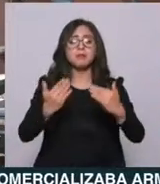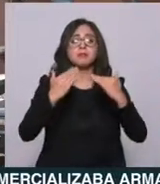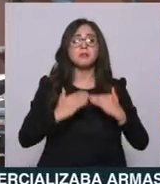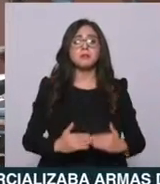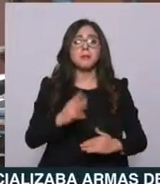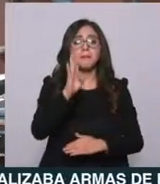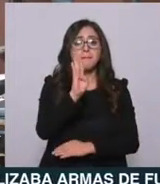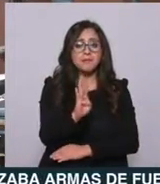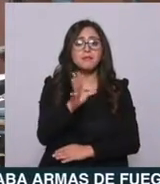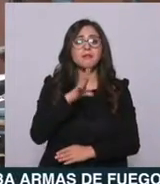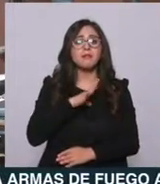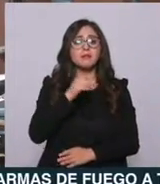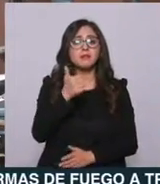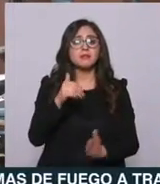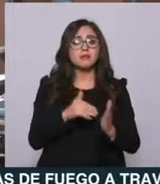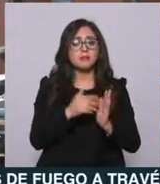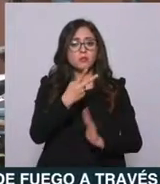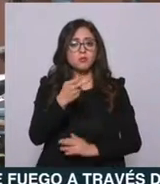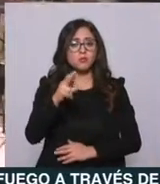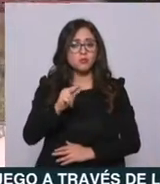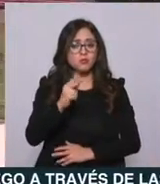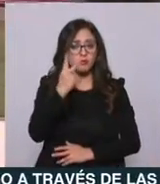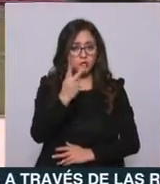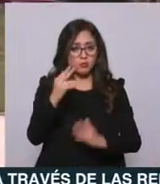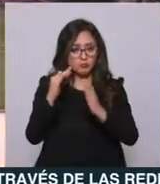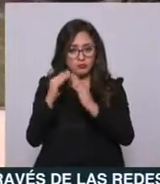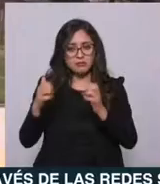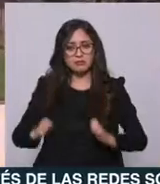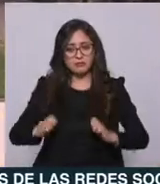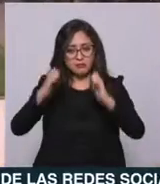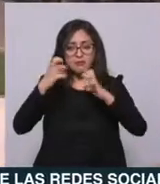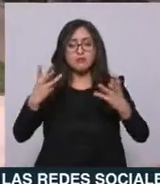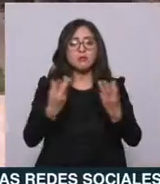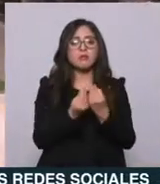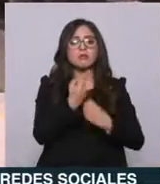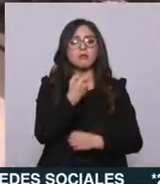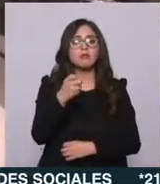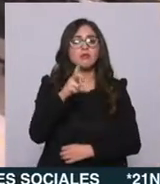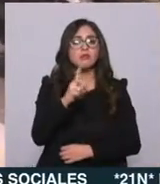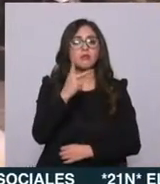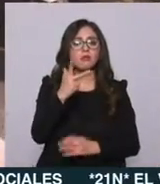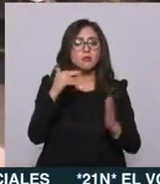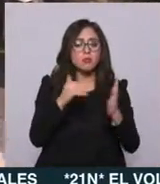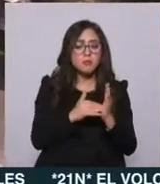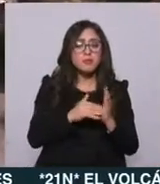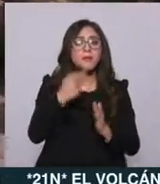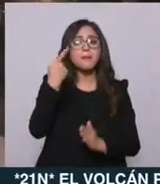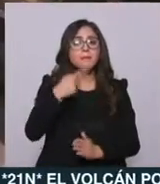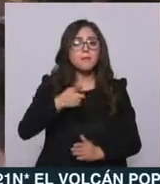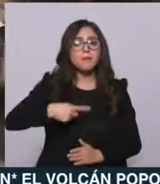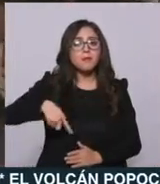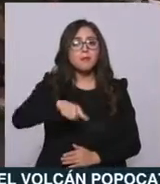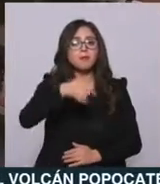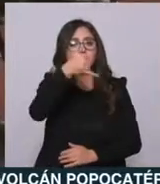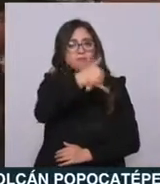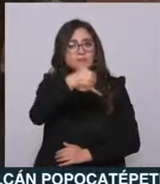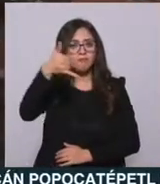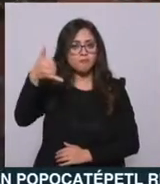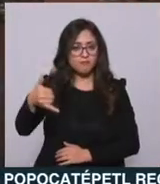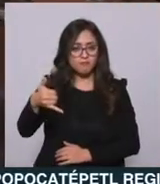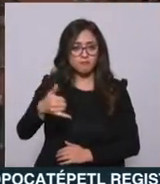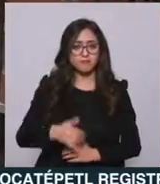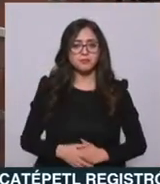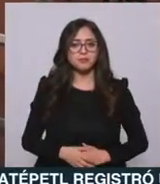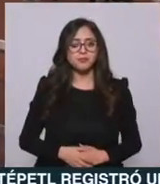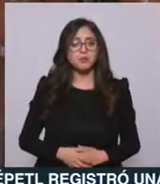existen 6.282 inmuebles que albergan 138.000 habitantes, casi todos bajo el régimen condominal. Cuando tú